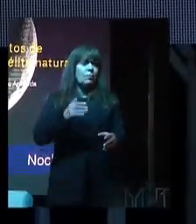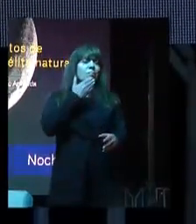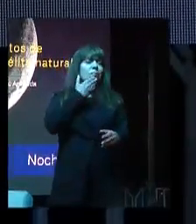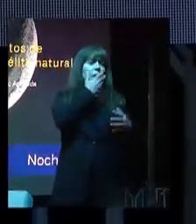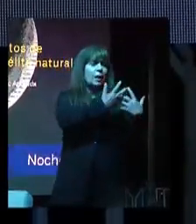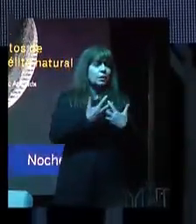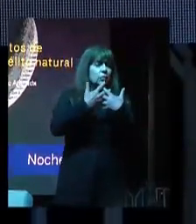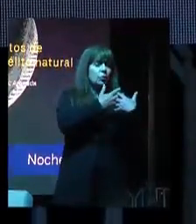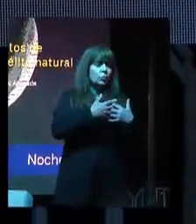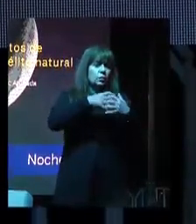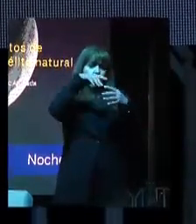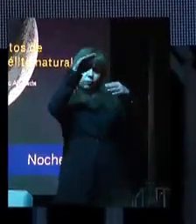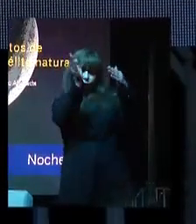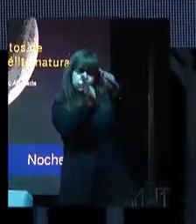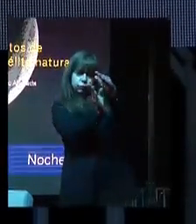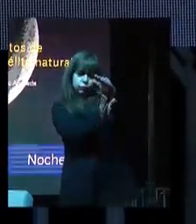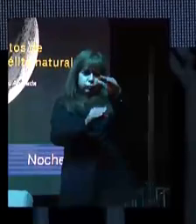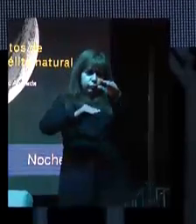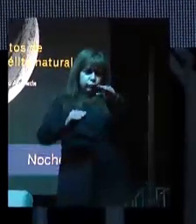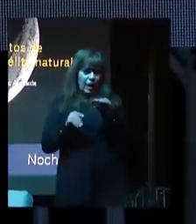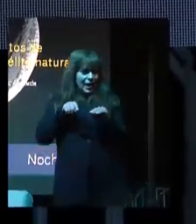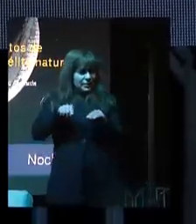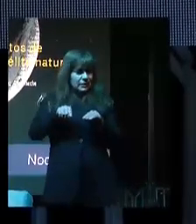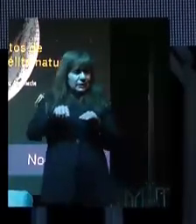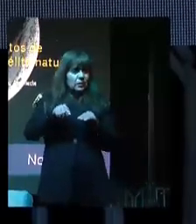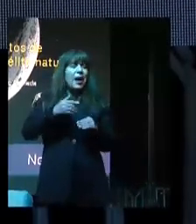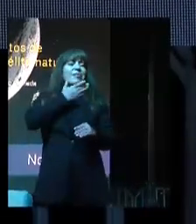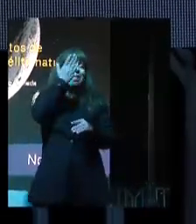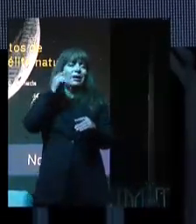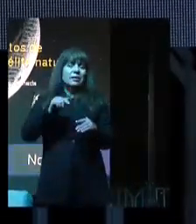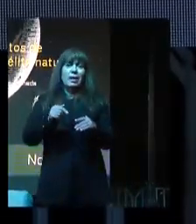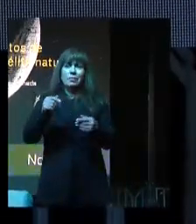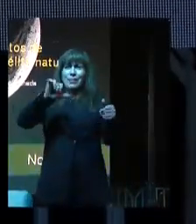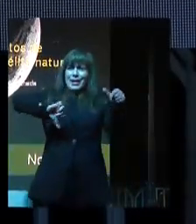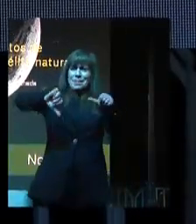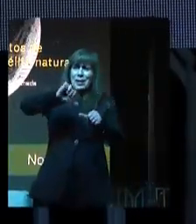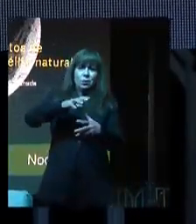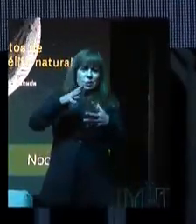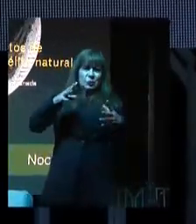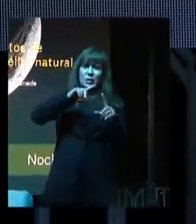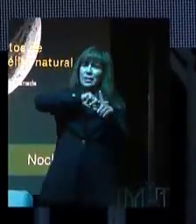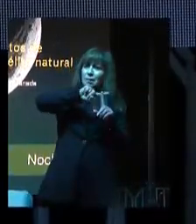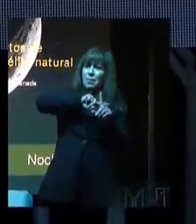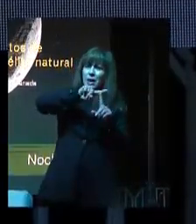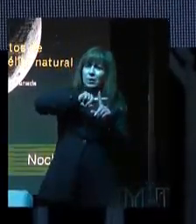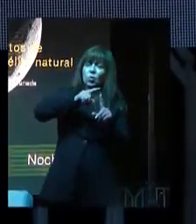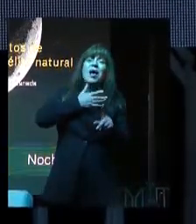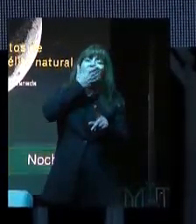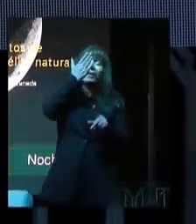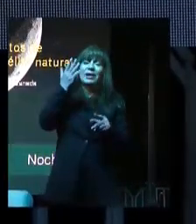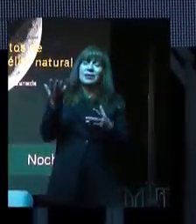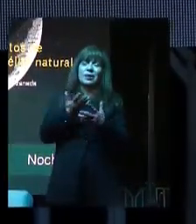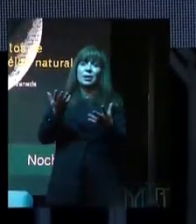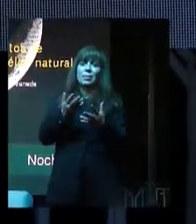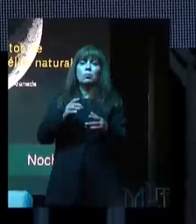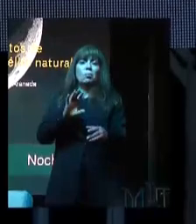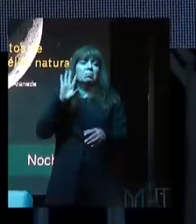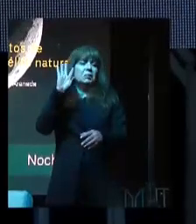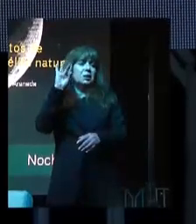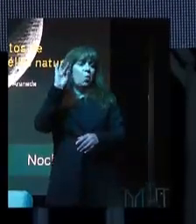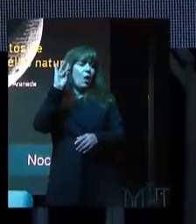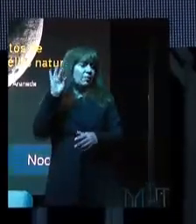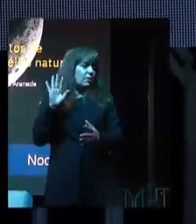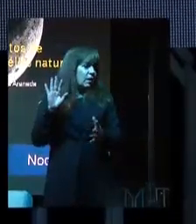Unidos, y hacen experimentos y tienen un montón de cuestiones. Y la temperatura en la Antártica puede ser